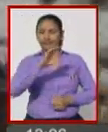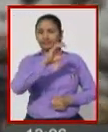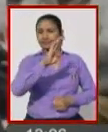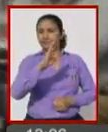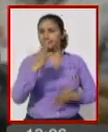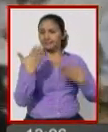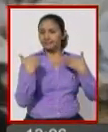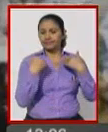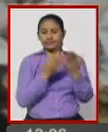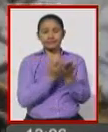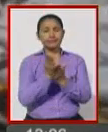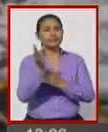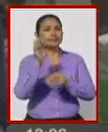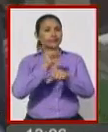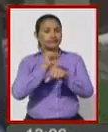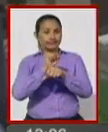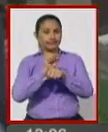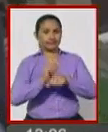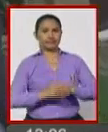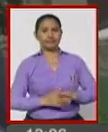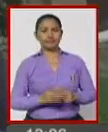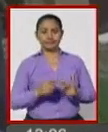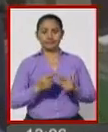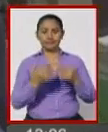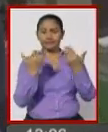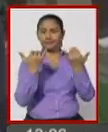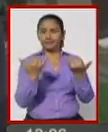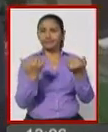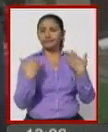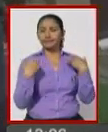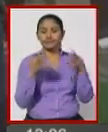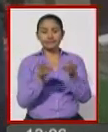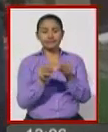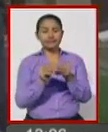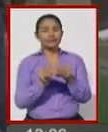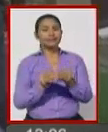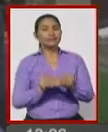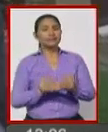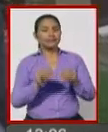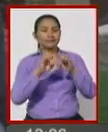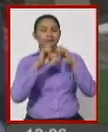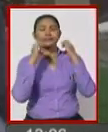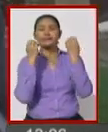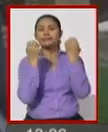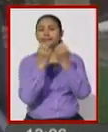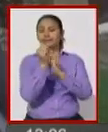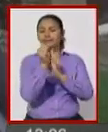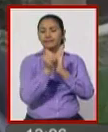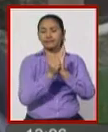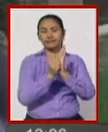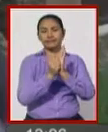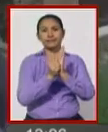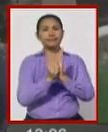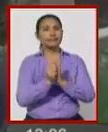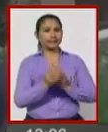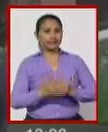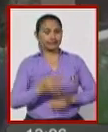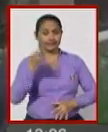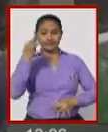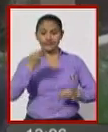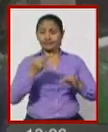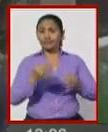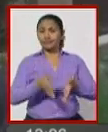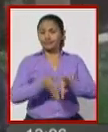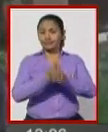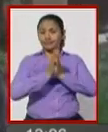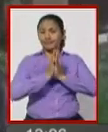Cochabamba tiene derecho al trabajo. Entonces, el día de hoy vamos a reunirnos con el equipo jurídico para determinar si vamos a